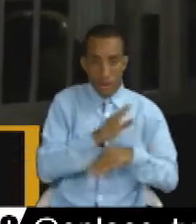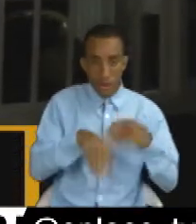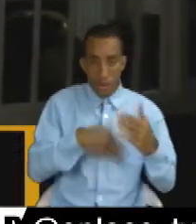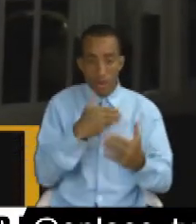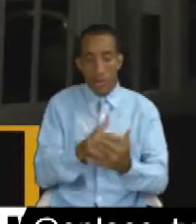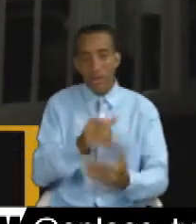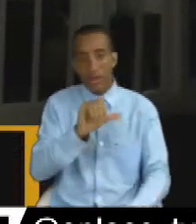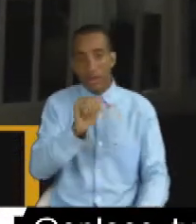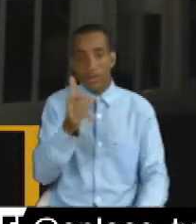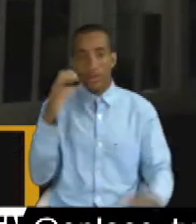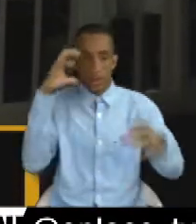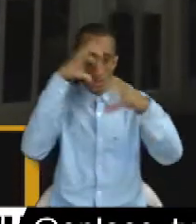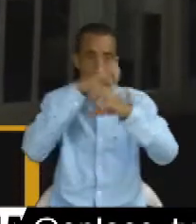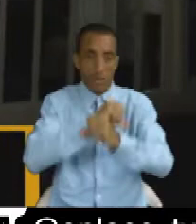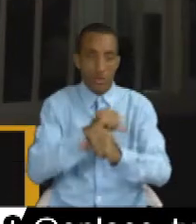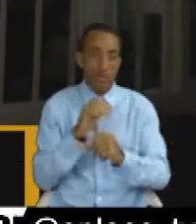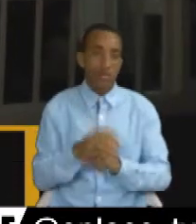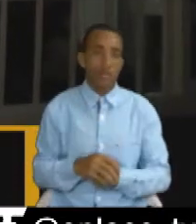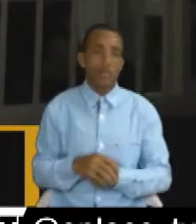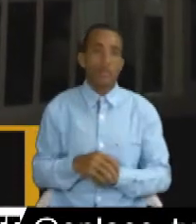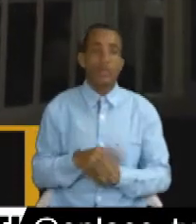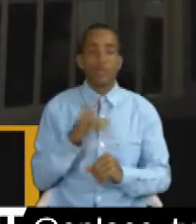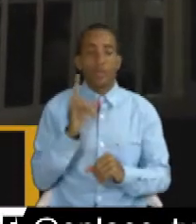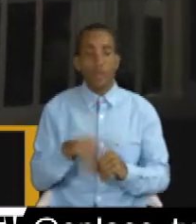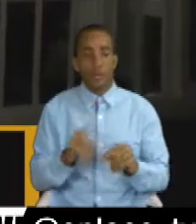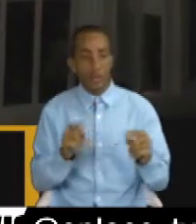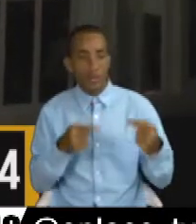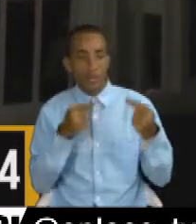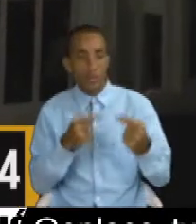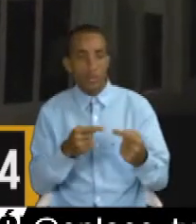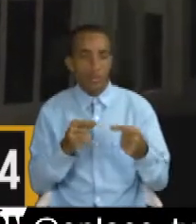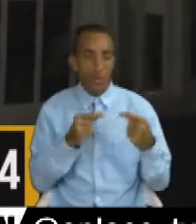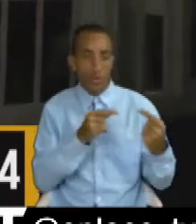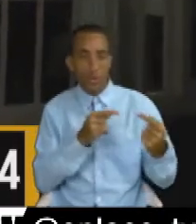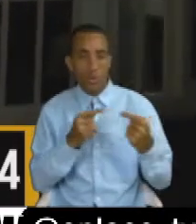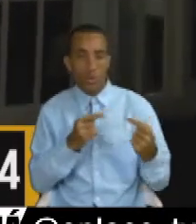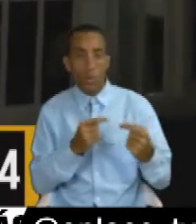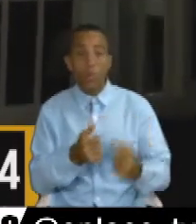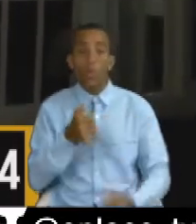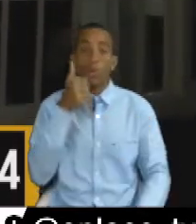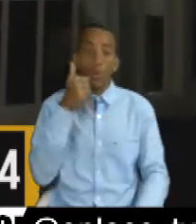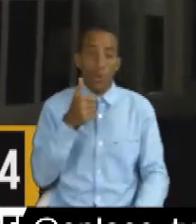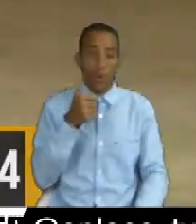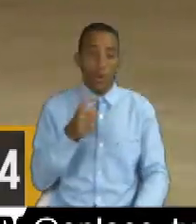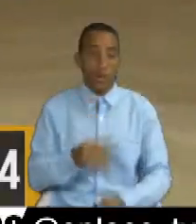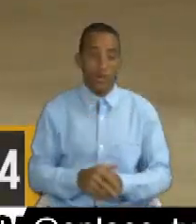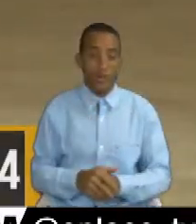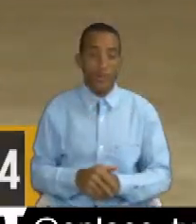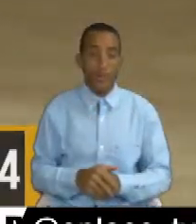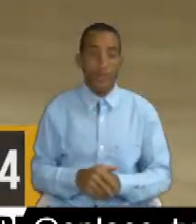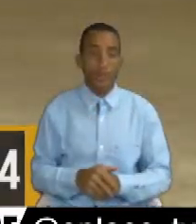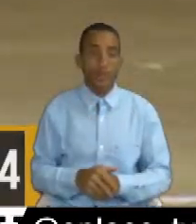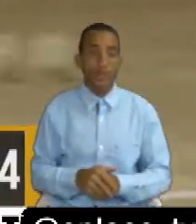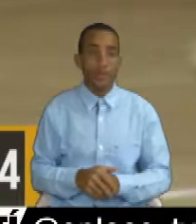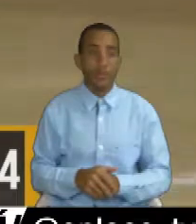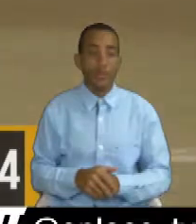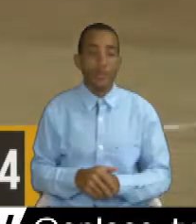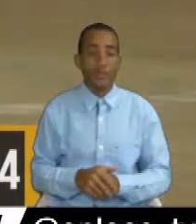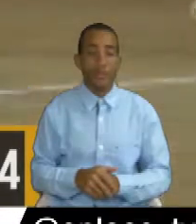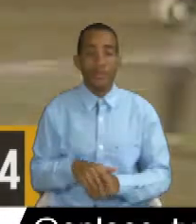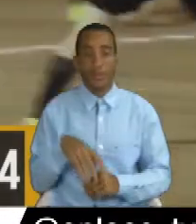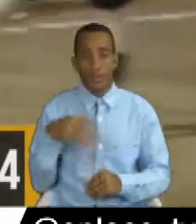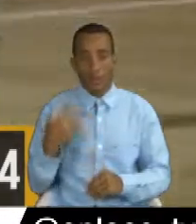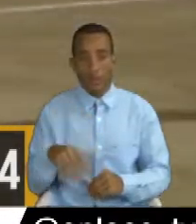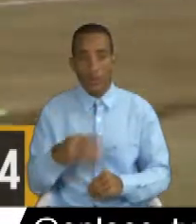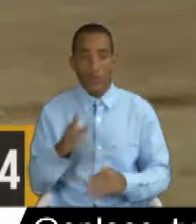noche tenemos fechas ahí y realmente el torneo ha dado un buen resultado. El nivel, pues